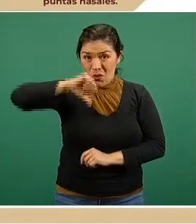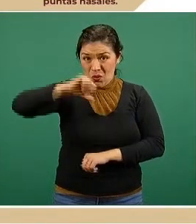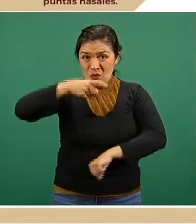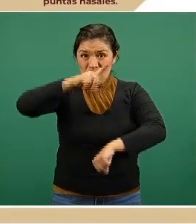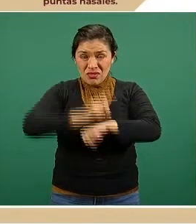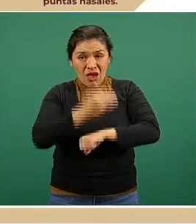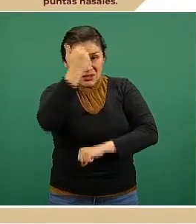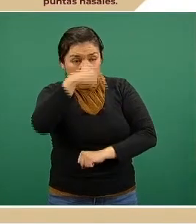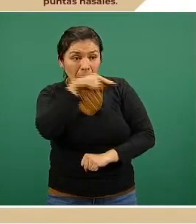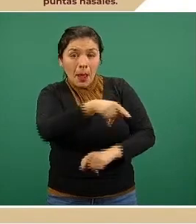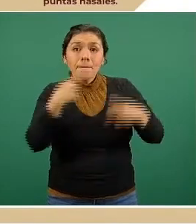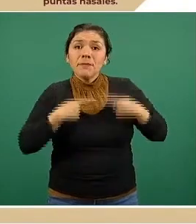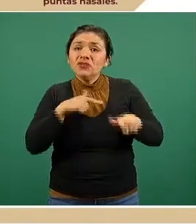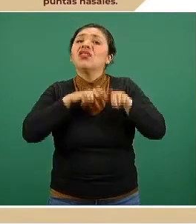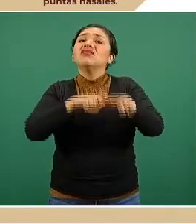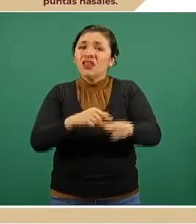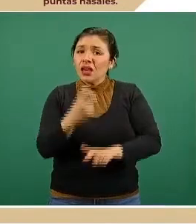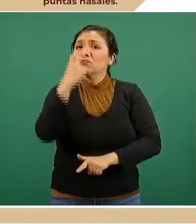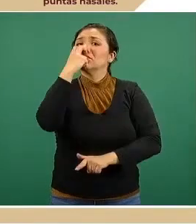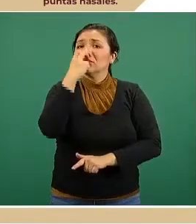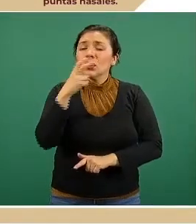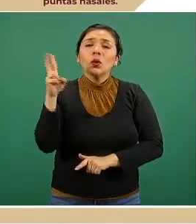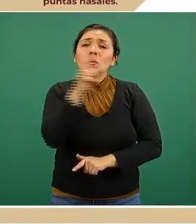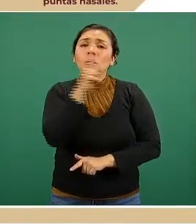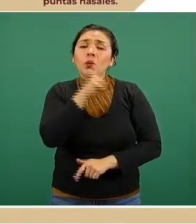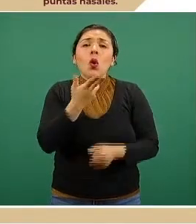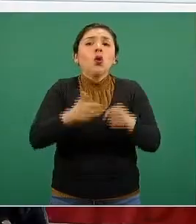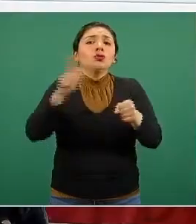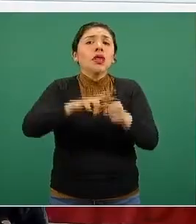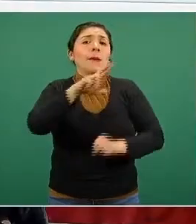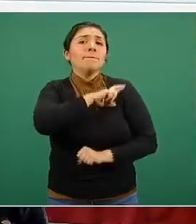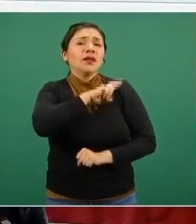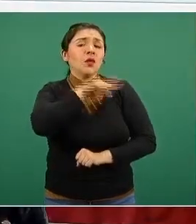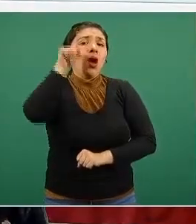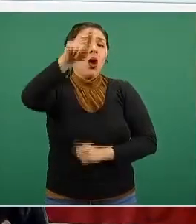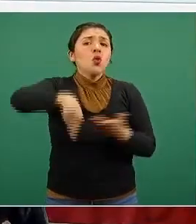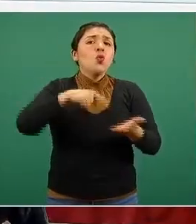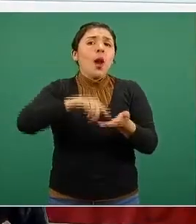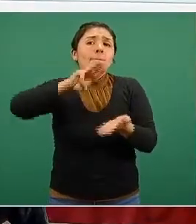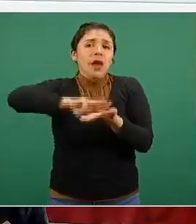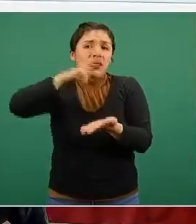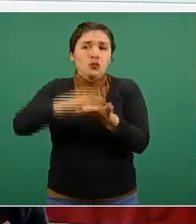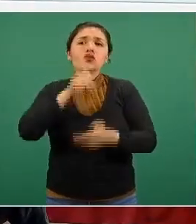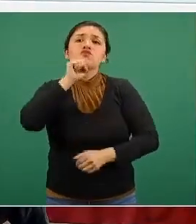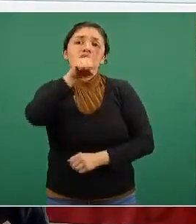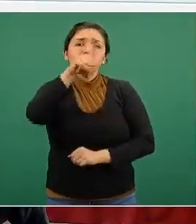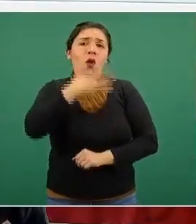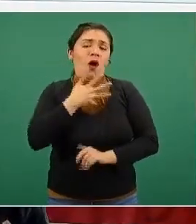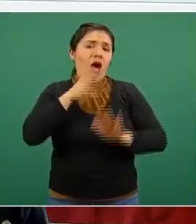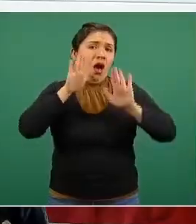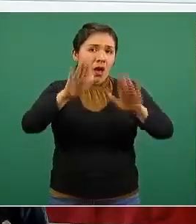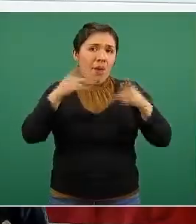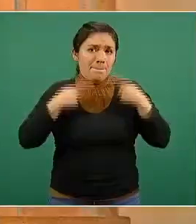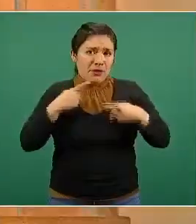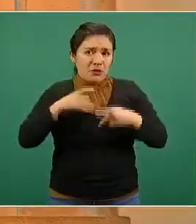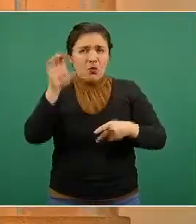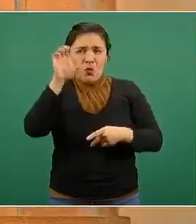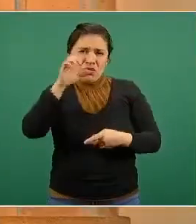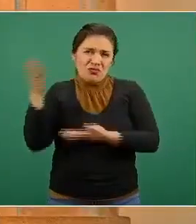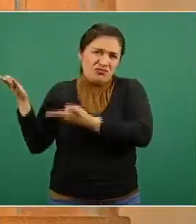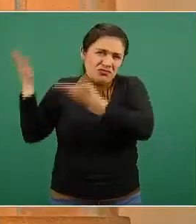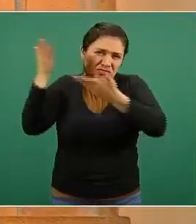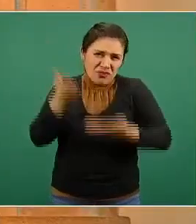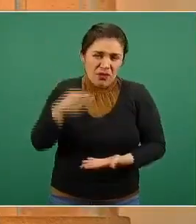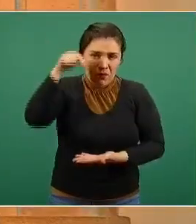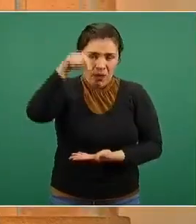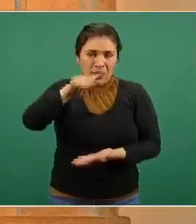actualización, el paciente sigue intubado en un hospital privado de la localidad en donde se encontraba desde su inicio, desde